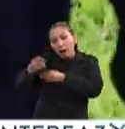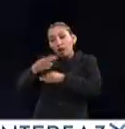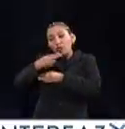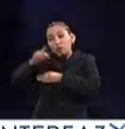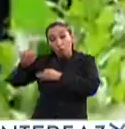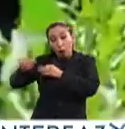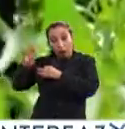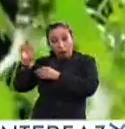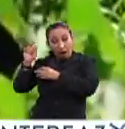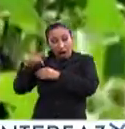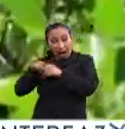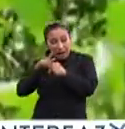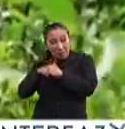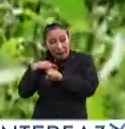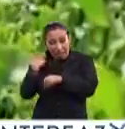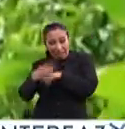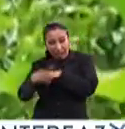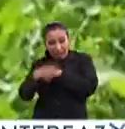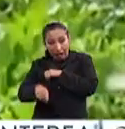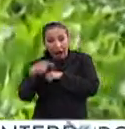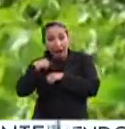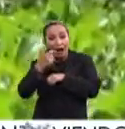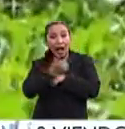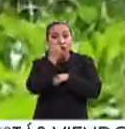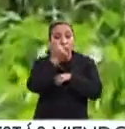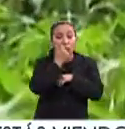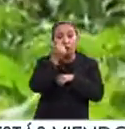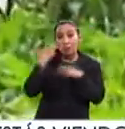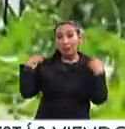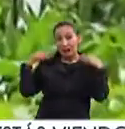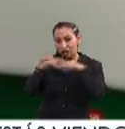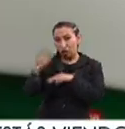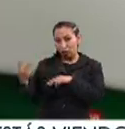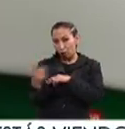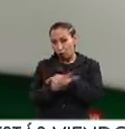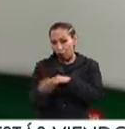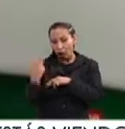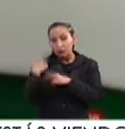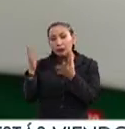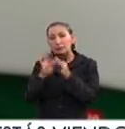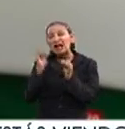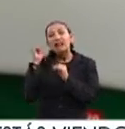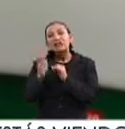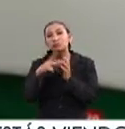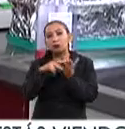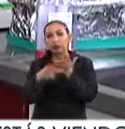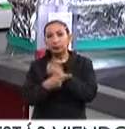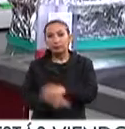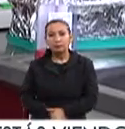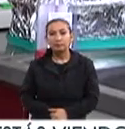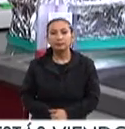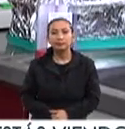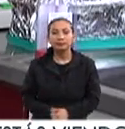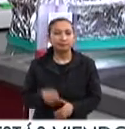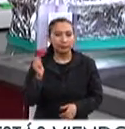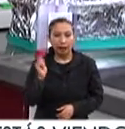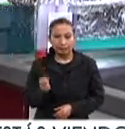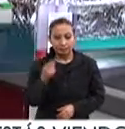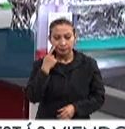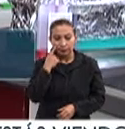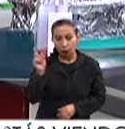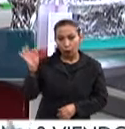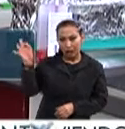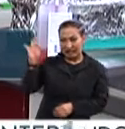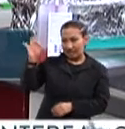de plagas. El profesor Castrejón y el alumno Luis Eduardo Herrera Figueroa nos explican su proyecto. Tienen que ver con